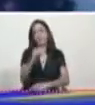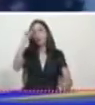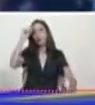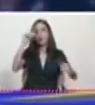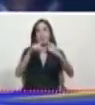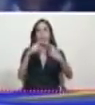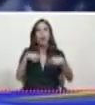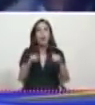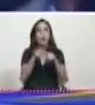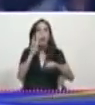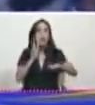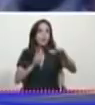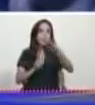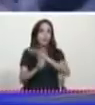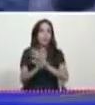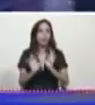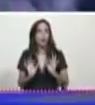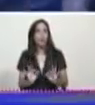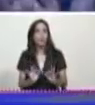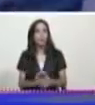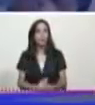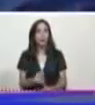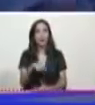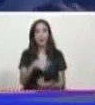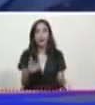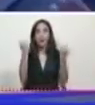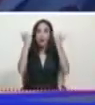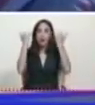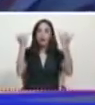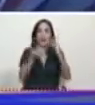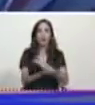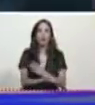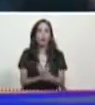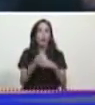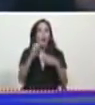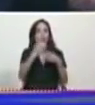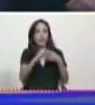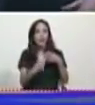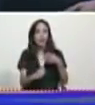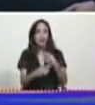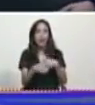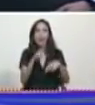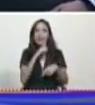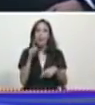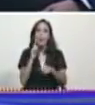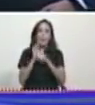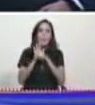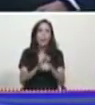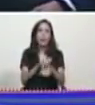misión especial de la estrategia Marca País.